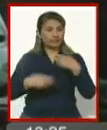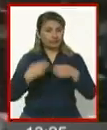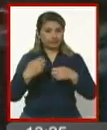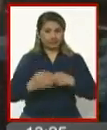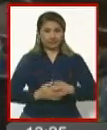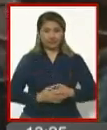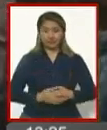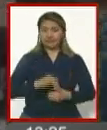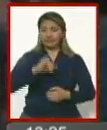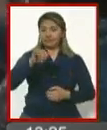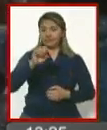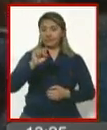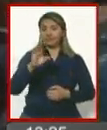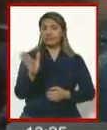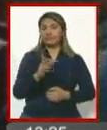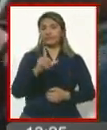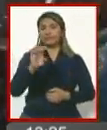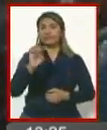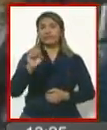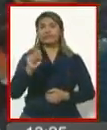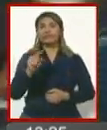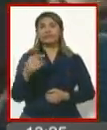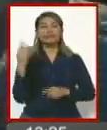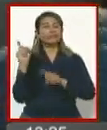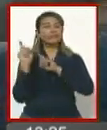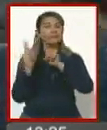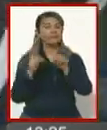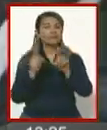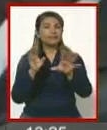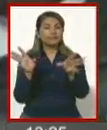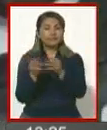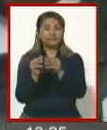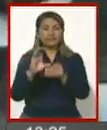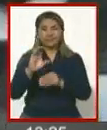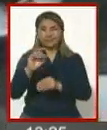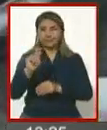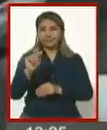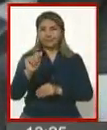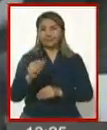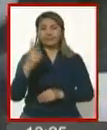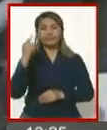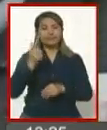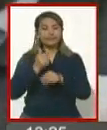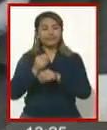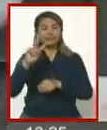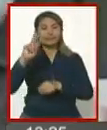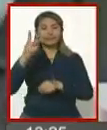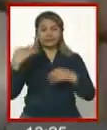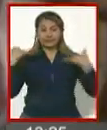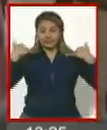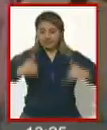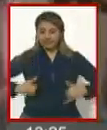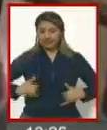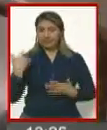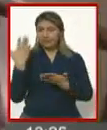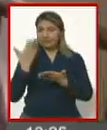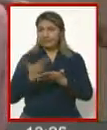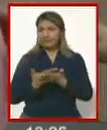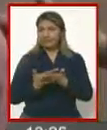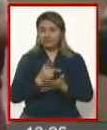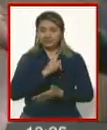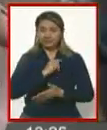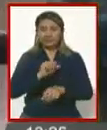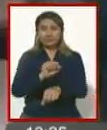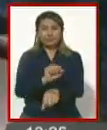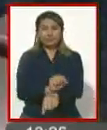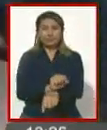problema. José María Leyes durante el día debería acudir a la audiencia de medidas cautelares por el caso Mochilas 2. Ayer, él llegó a tribunales en